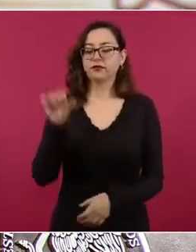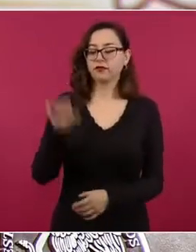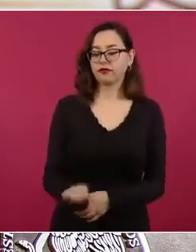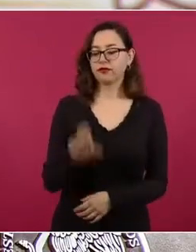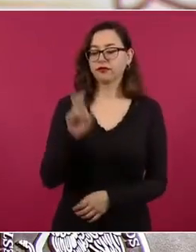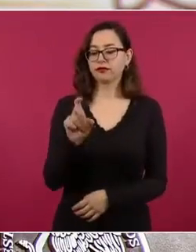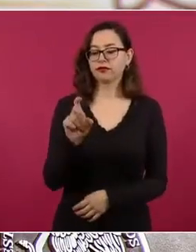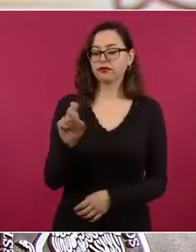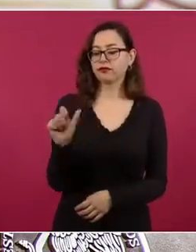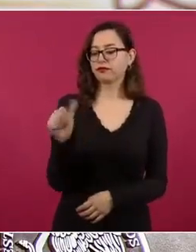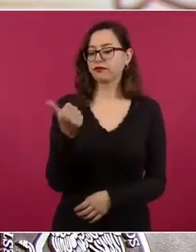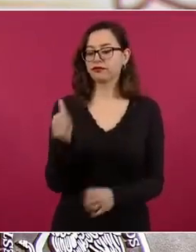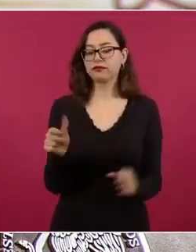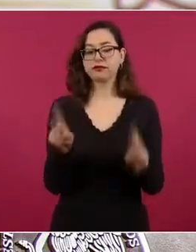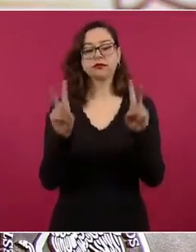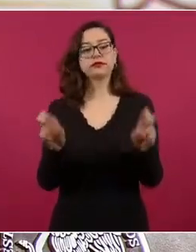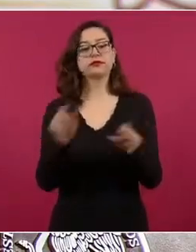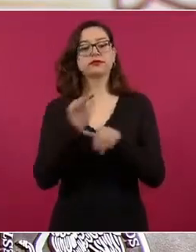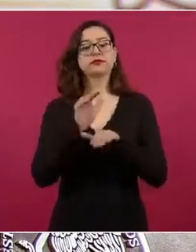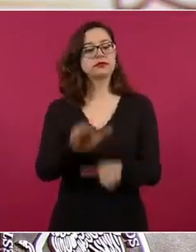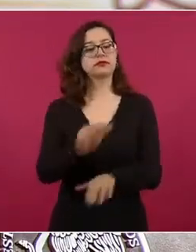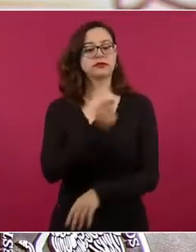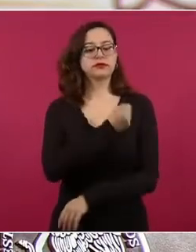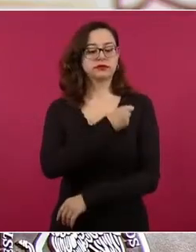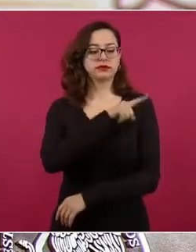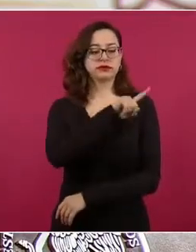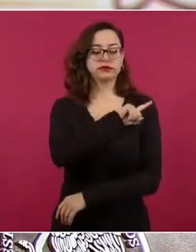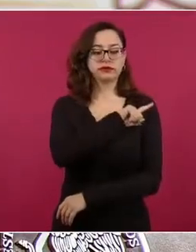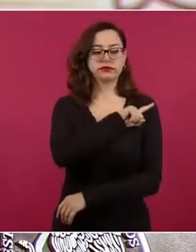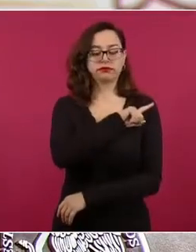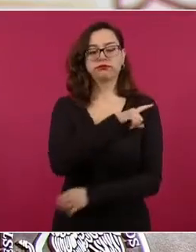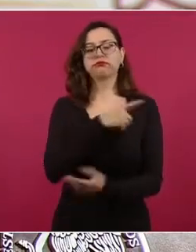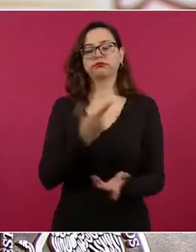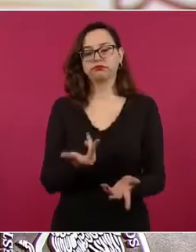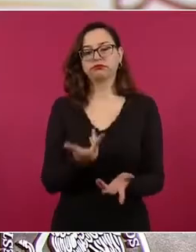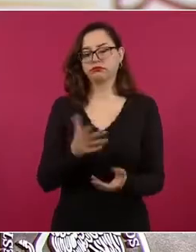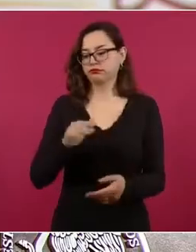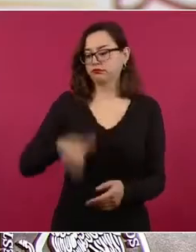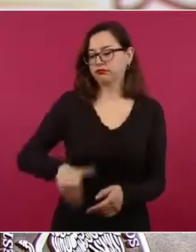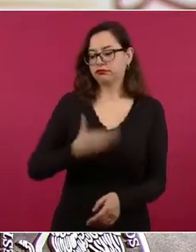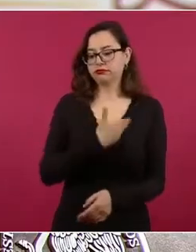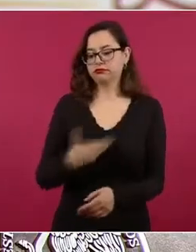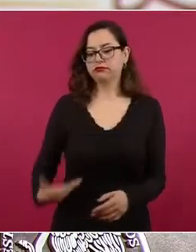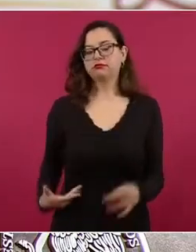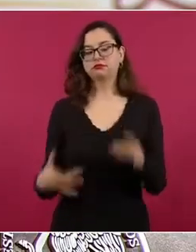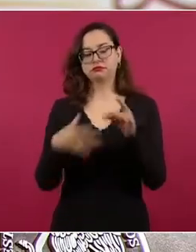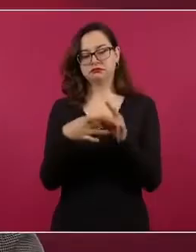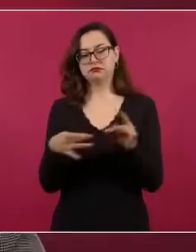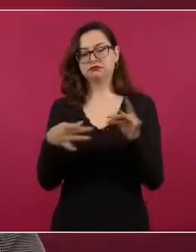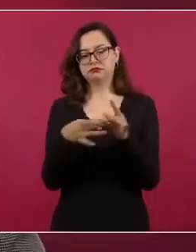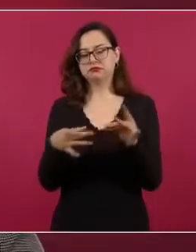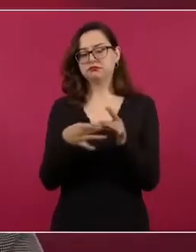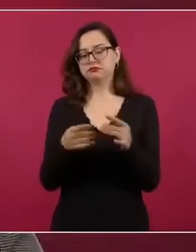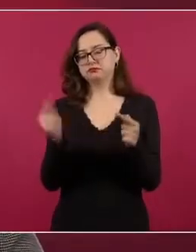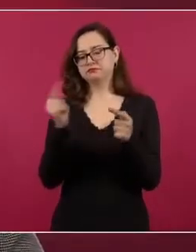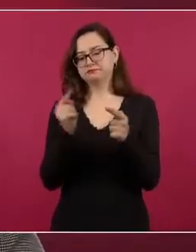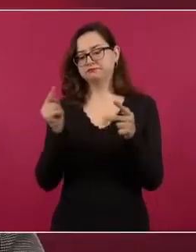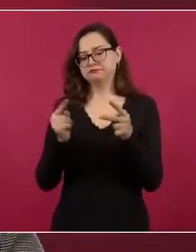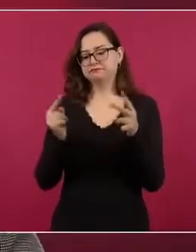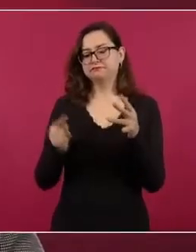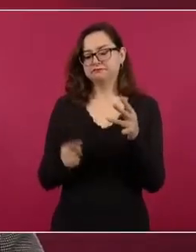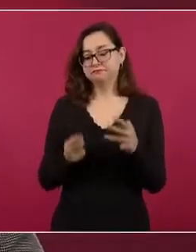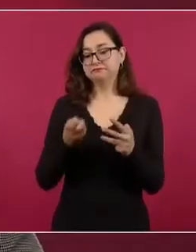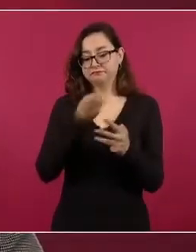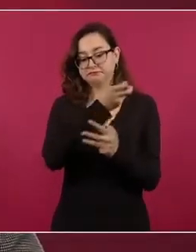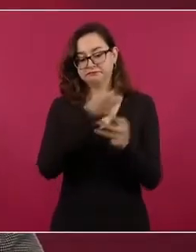de la Salud, como ya ha informado el señor presidente, comunicamos los avances del Plan de Salud para el Bienestar con